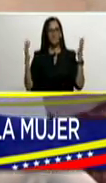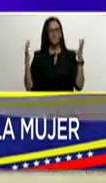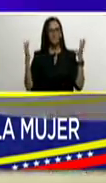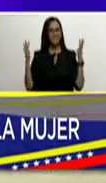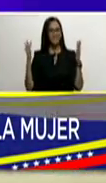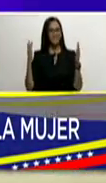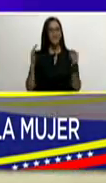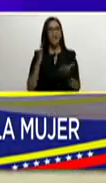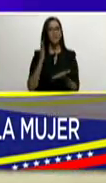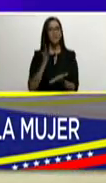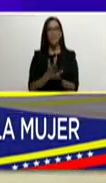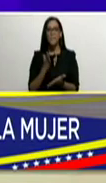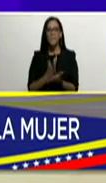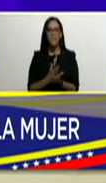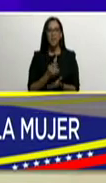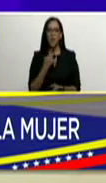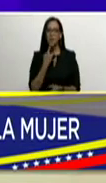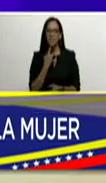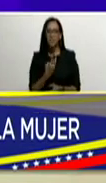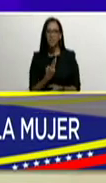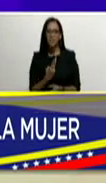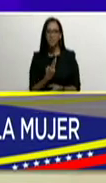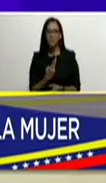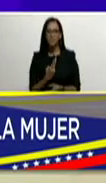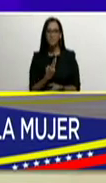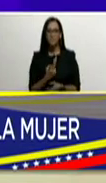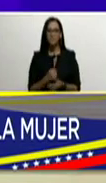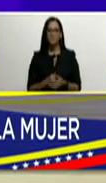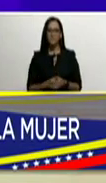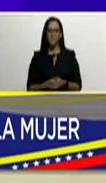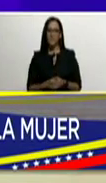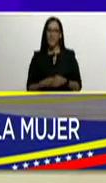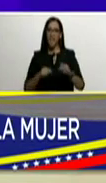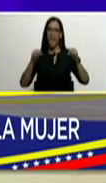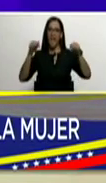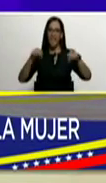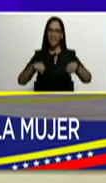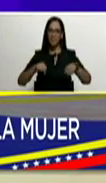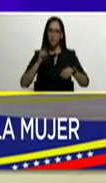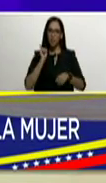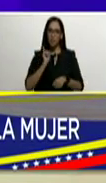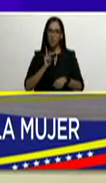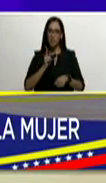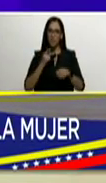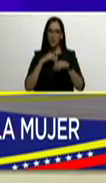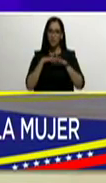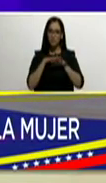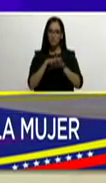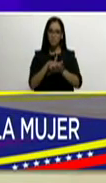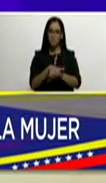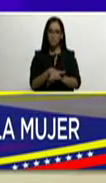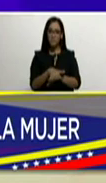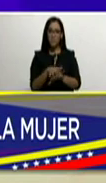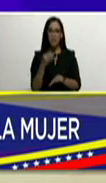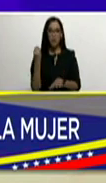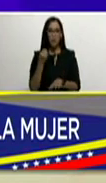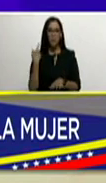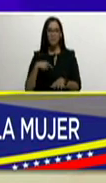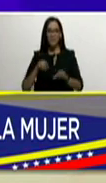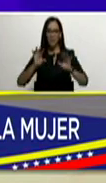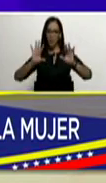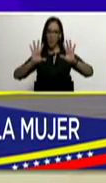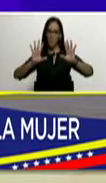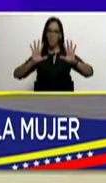Siempre lo he dicho, esto debe ir combinado, como que uno tiene dos